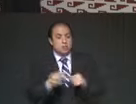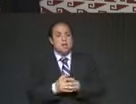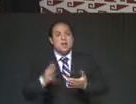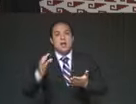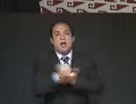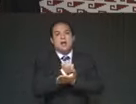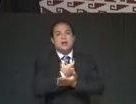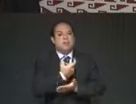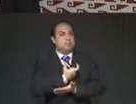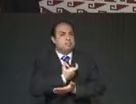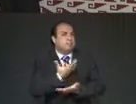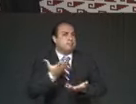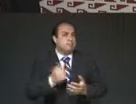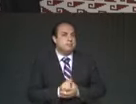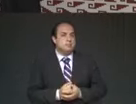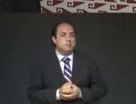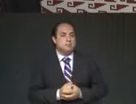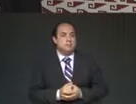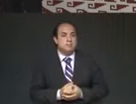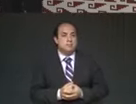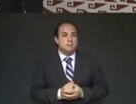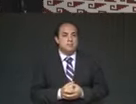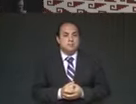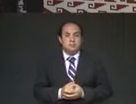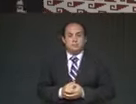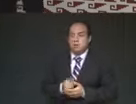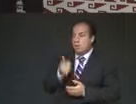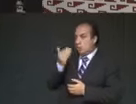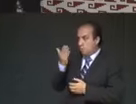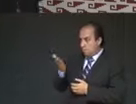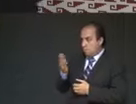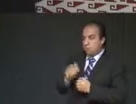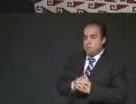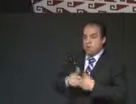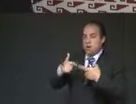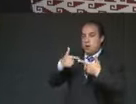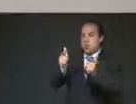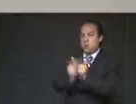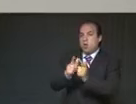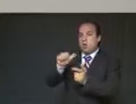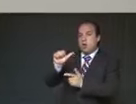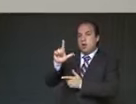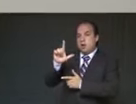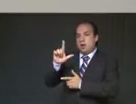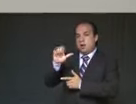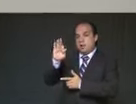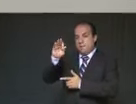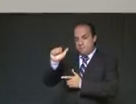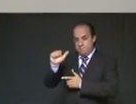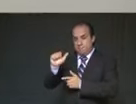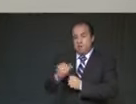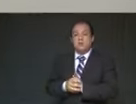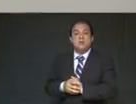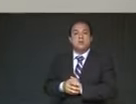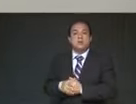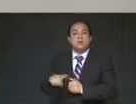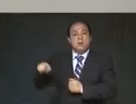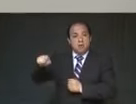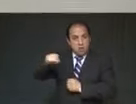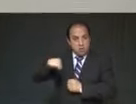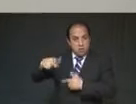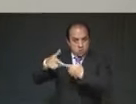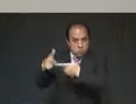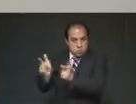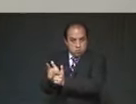este reconocimiento, doctora? Rápidamente, sí. Por favor. Le voy a pedir a Grupo Alfa, que ellos fueron los parte del